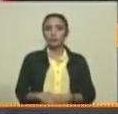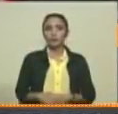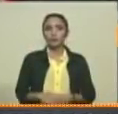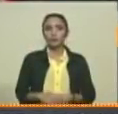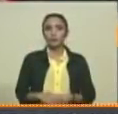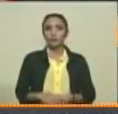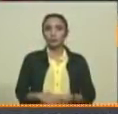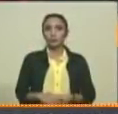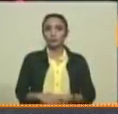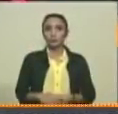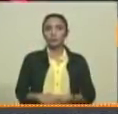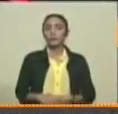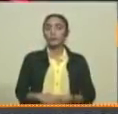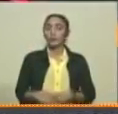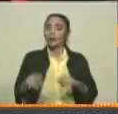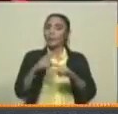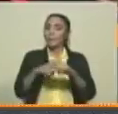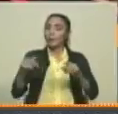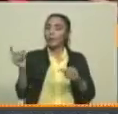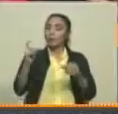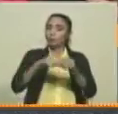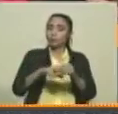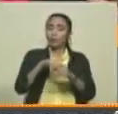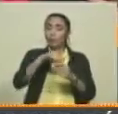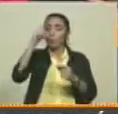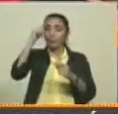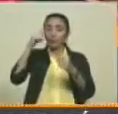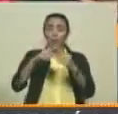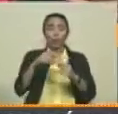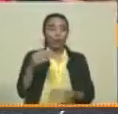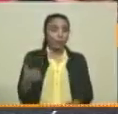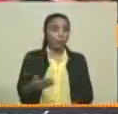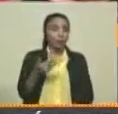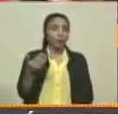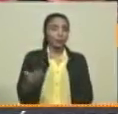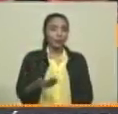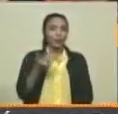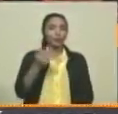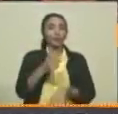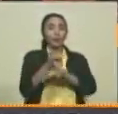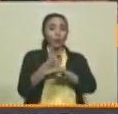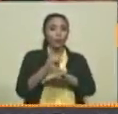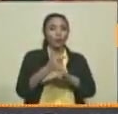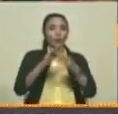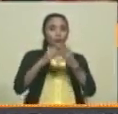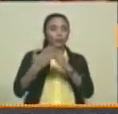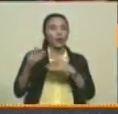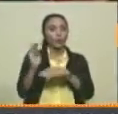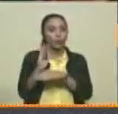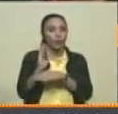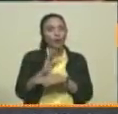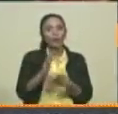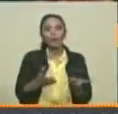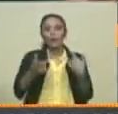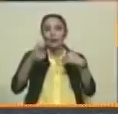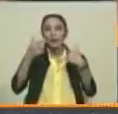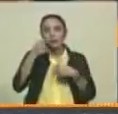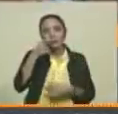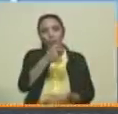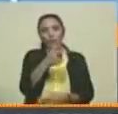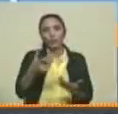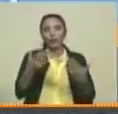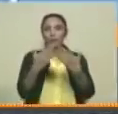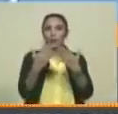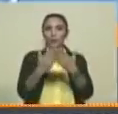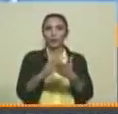todo involucrar en una de las tareas fundamentales del gobierno comunal el cuidado del patrimonio de la escuela. Muy